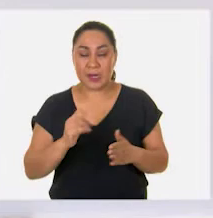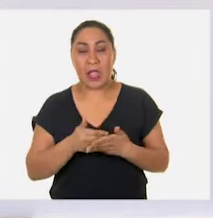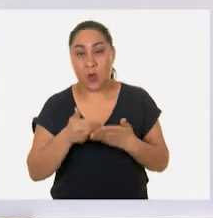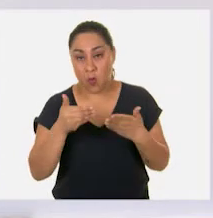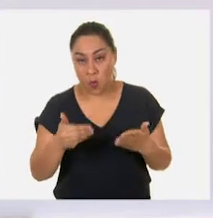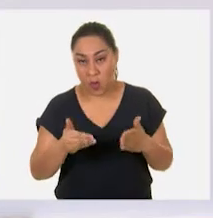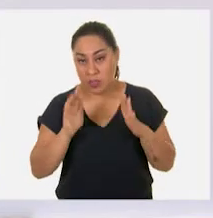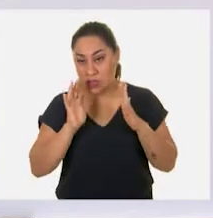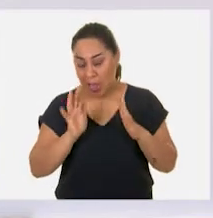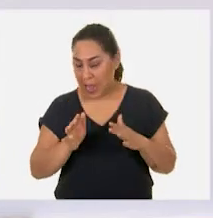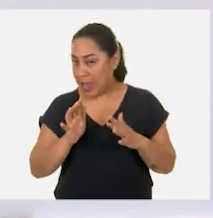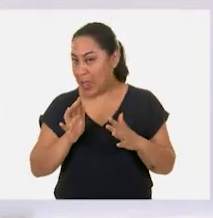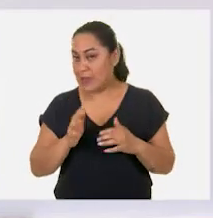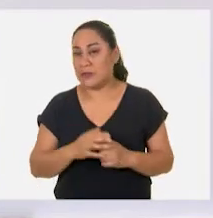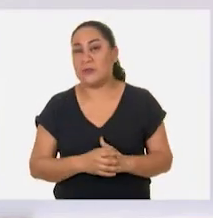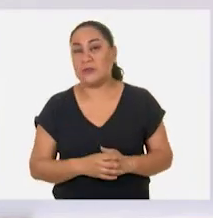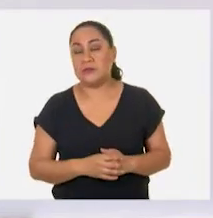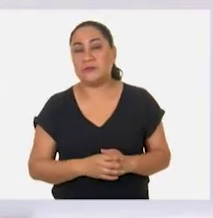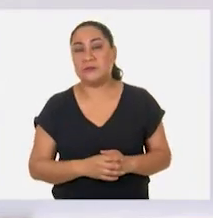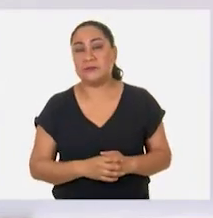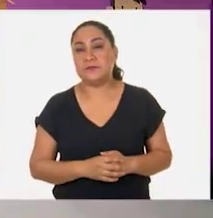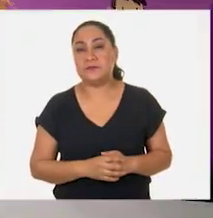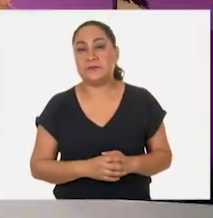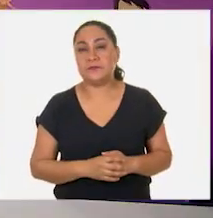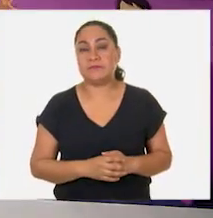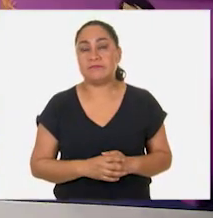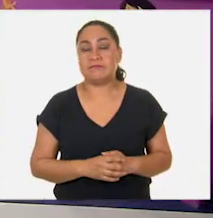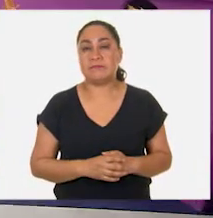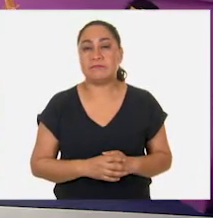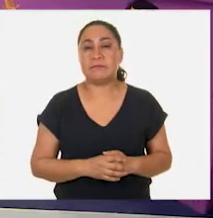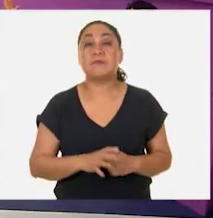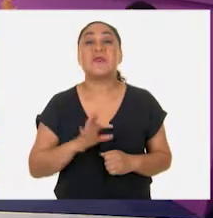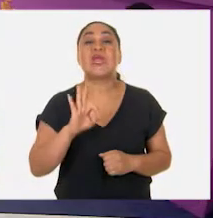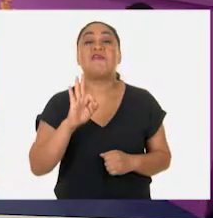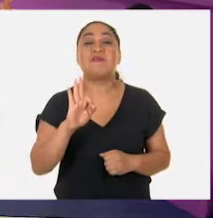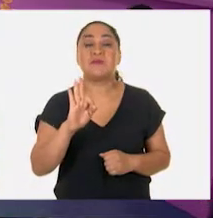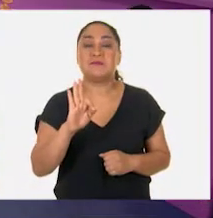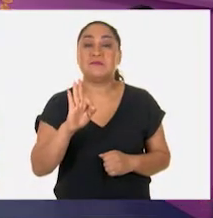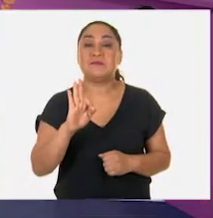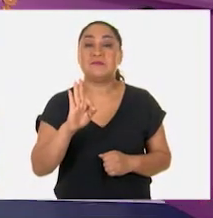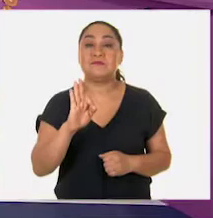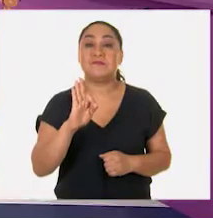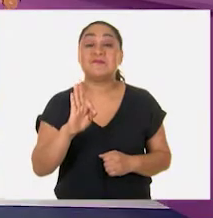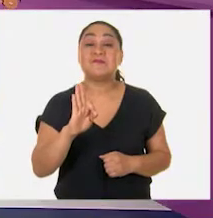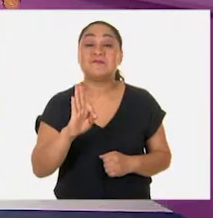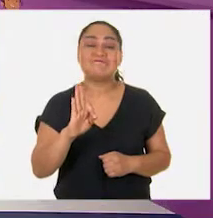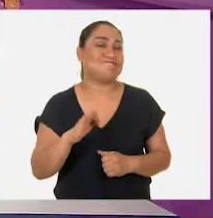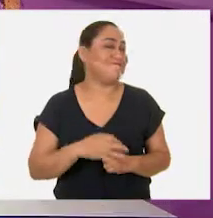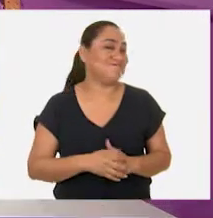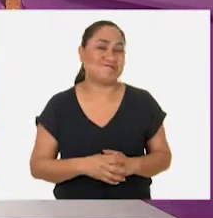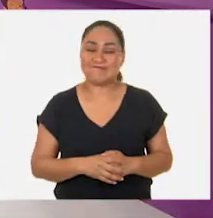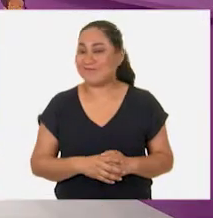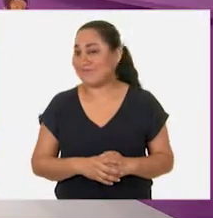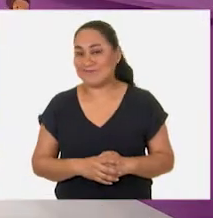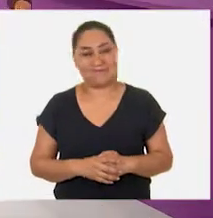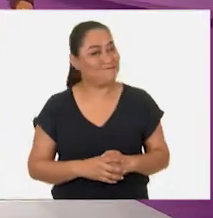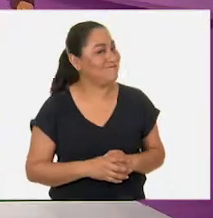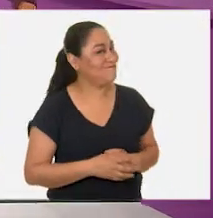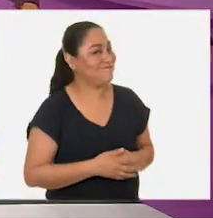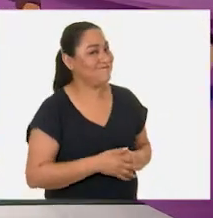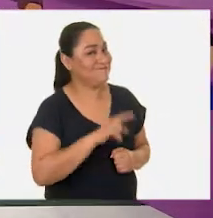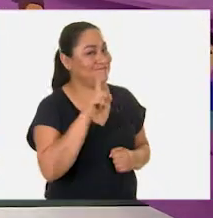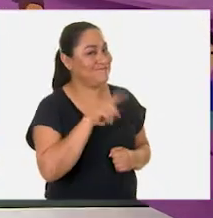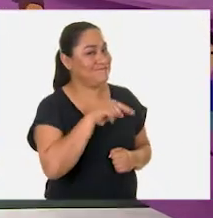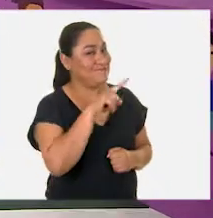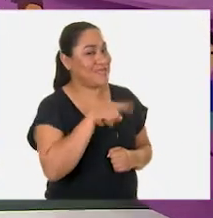nos salvamos, vamos por una última, la F. Ahora sí no te salvaste, es un